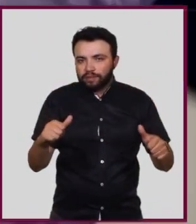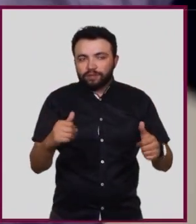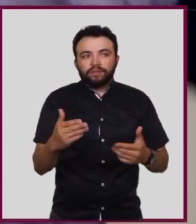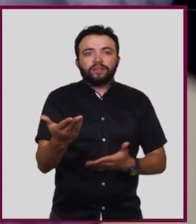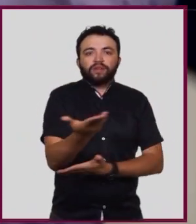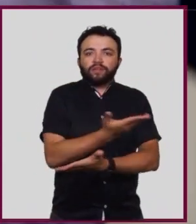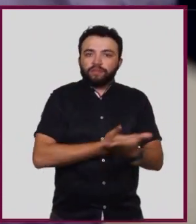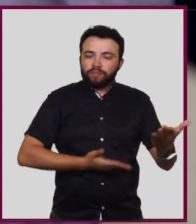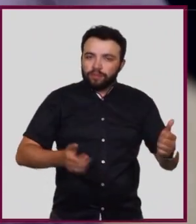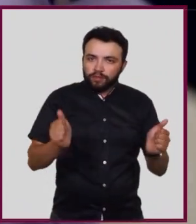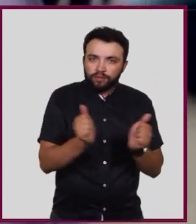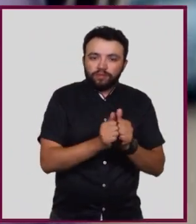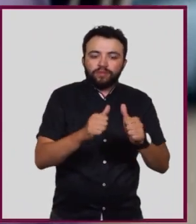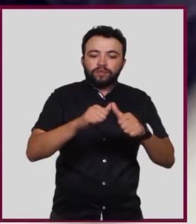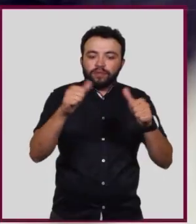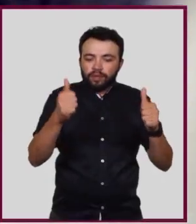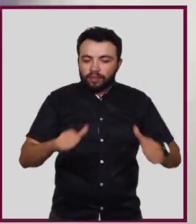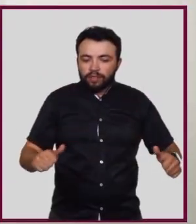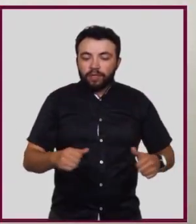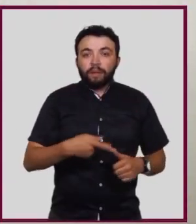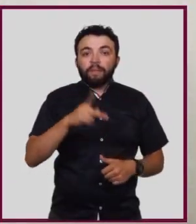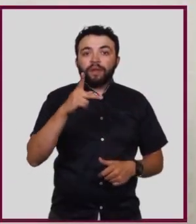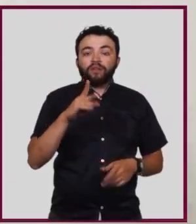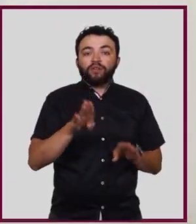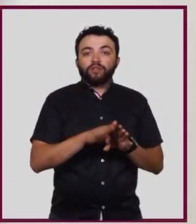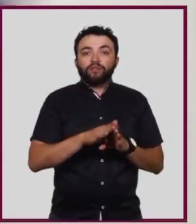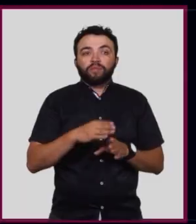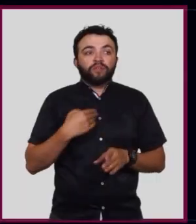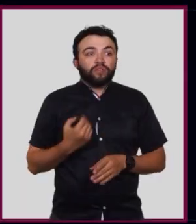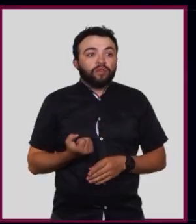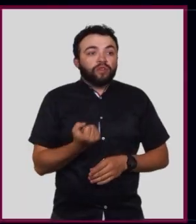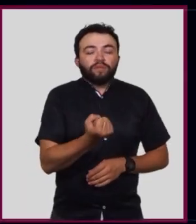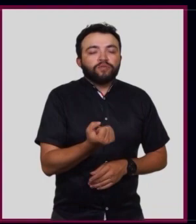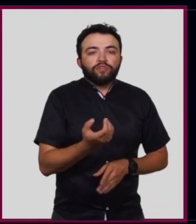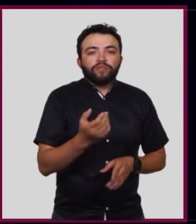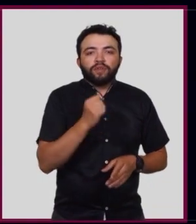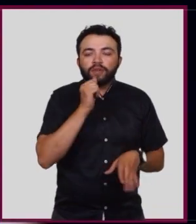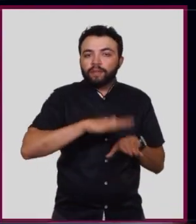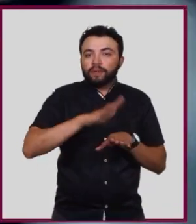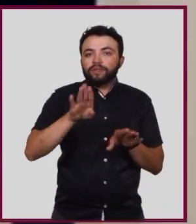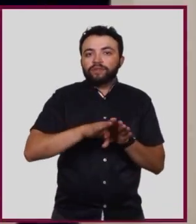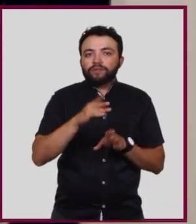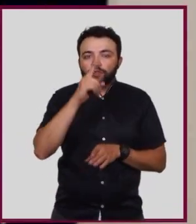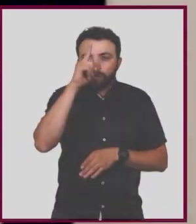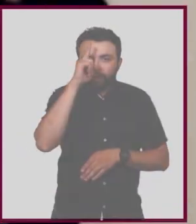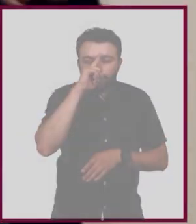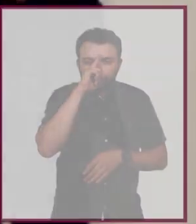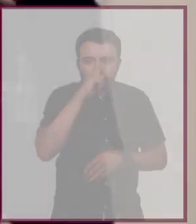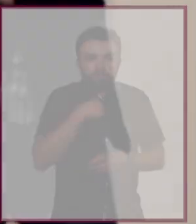los artistas, pero no imponiéndolos, sugiriéndolos.